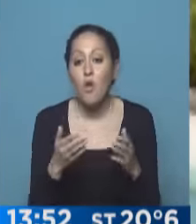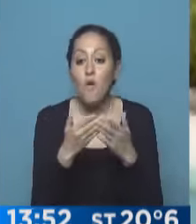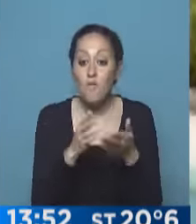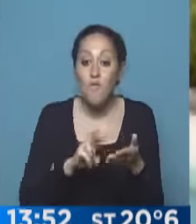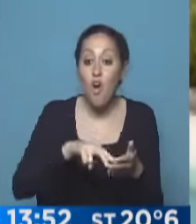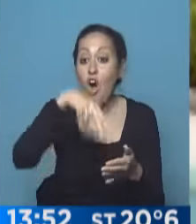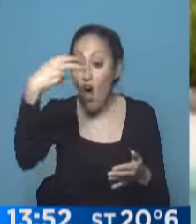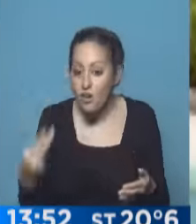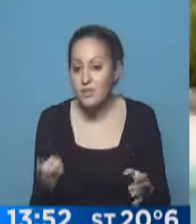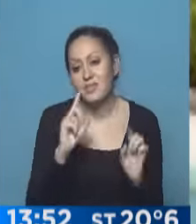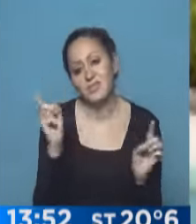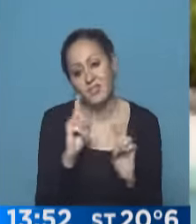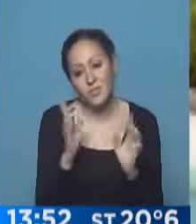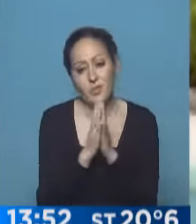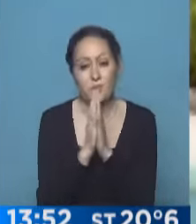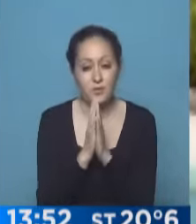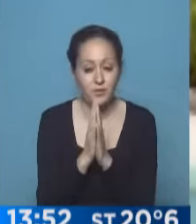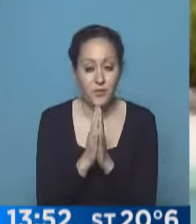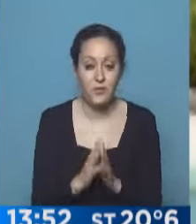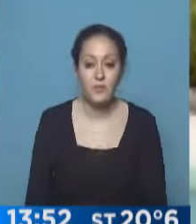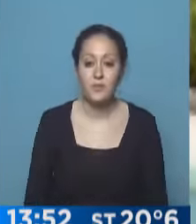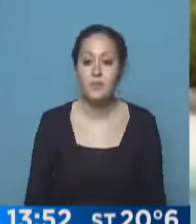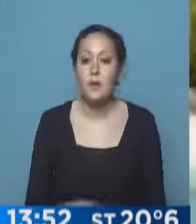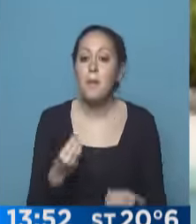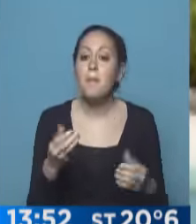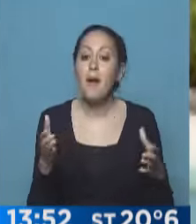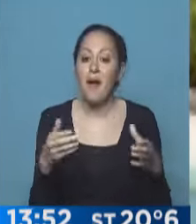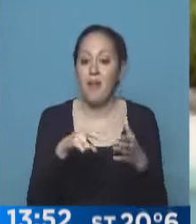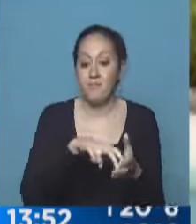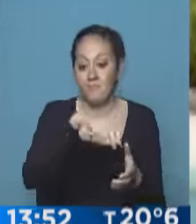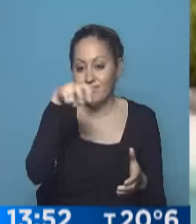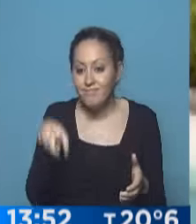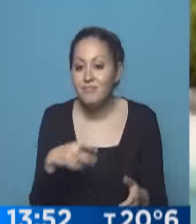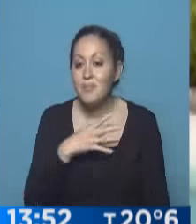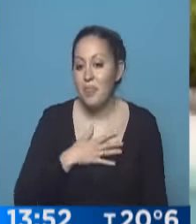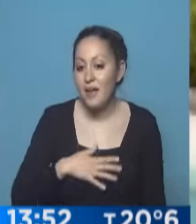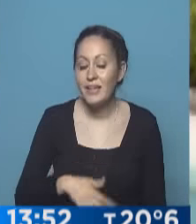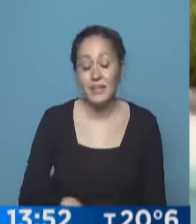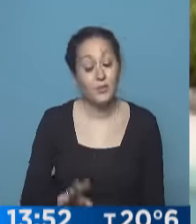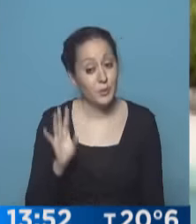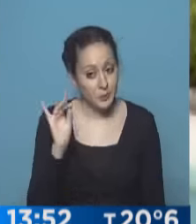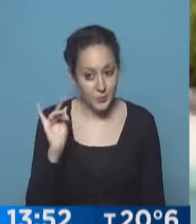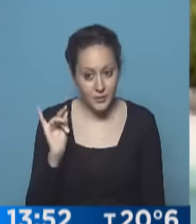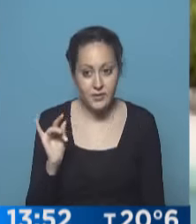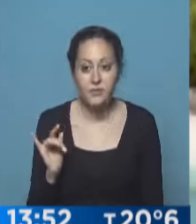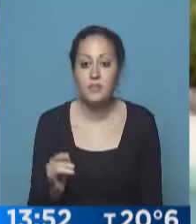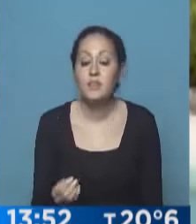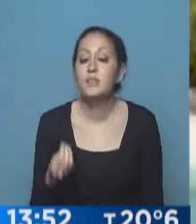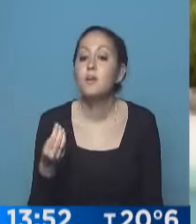botes o tratar de hacer un desembarco seguro es lo más complicado, sobre todo porque